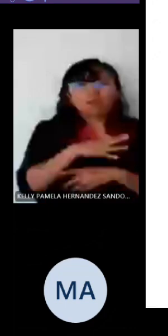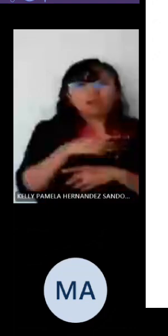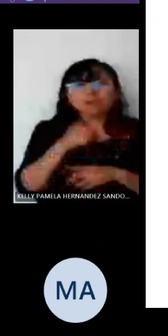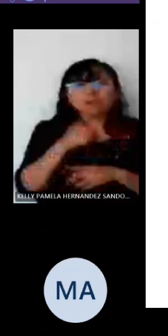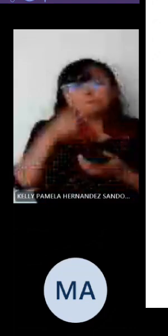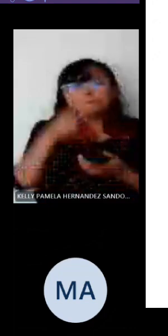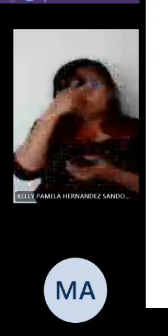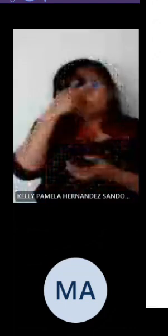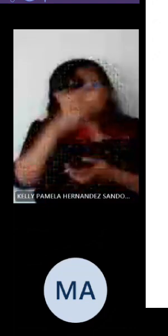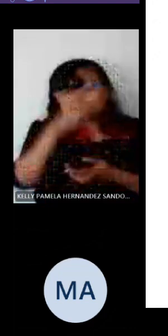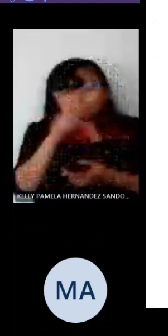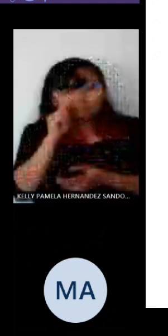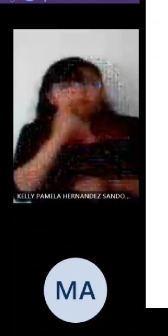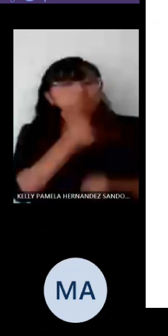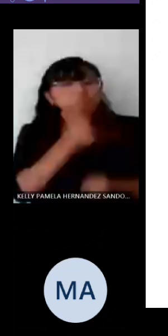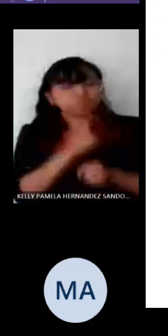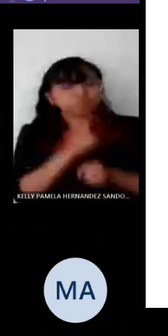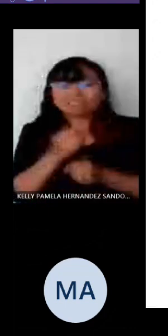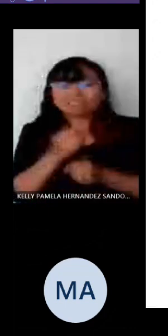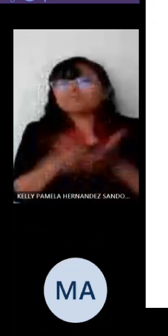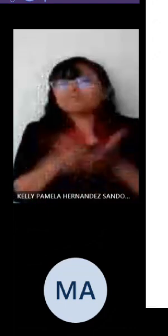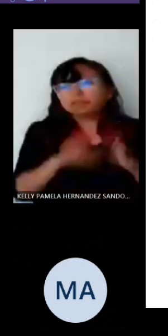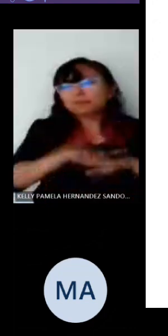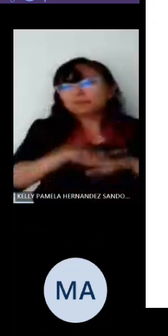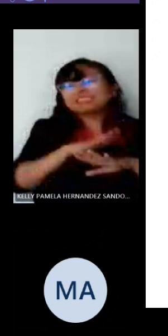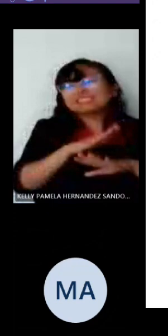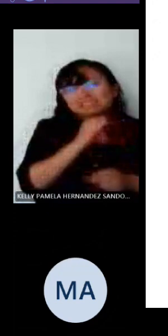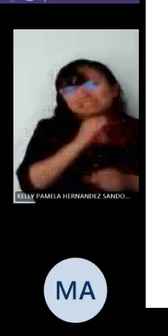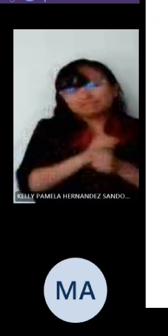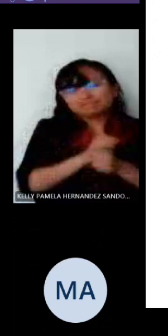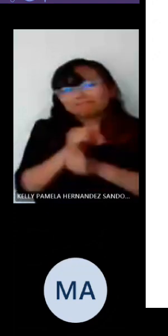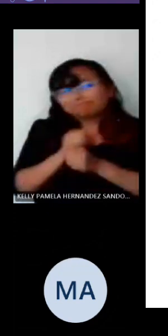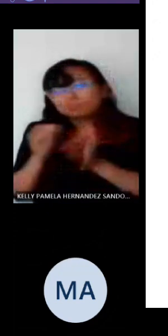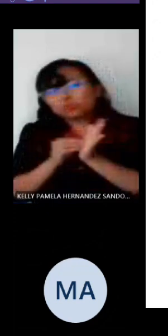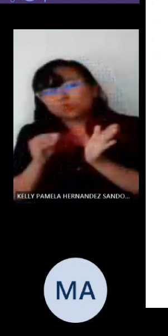estas causas sindrómicas, y que pues el hecho